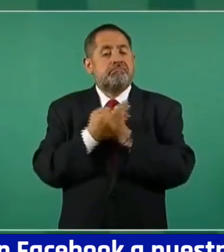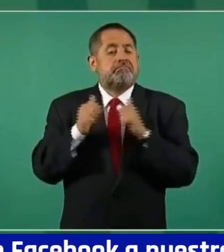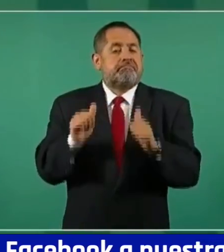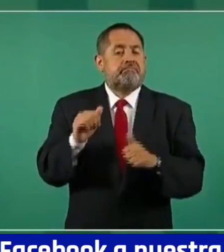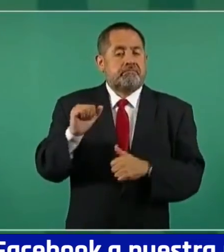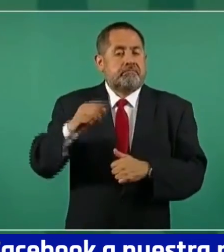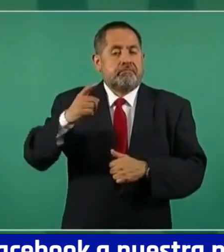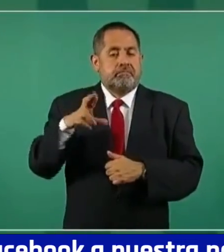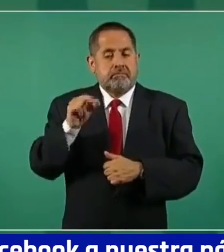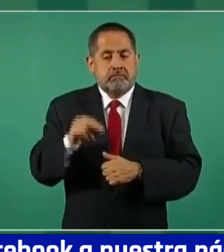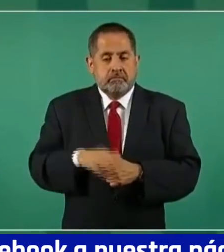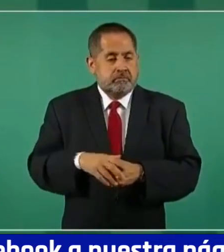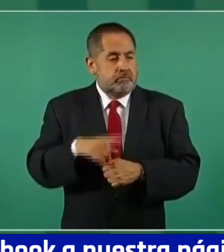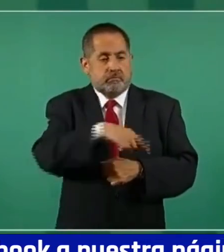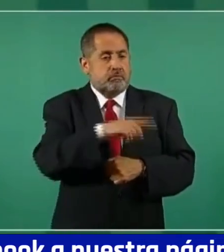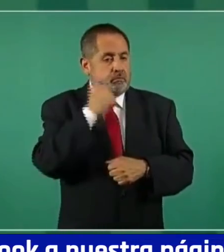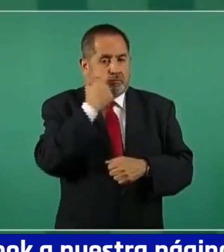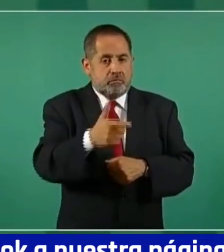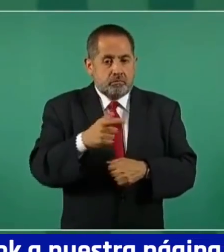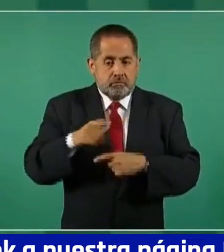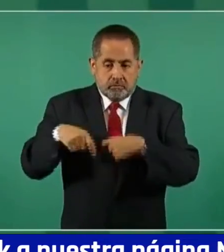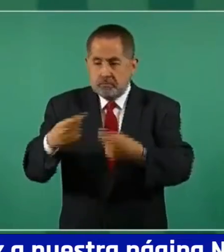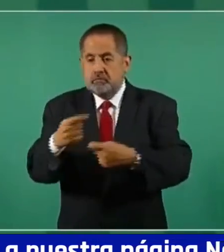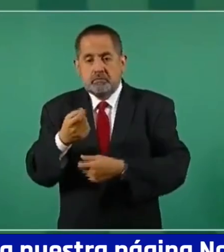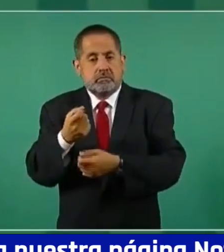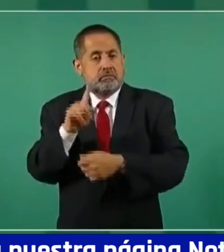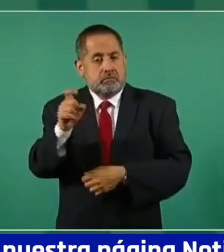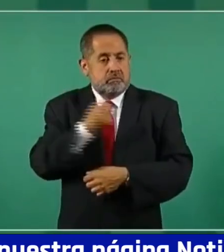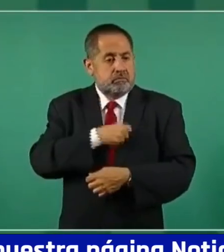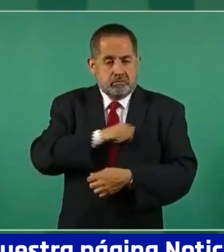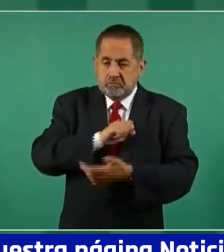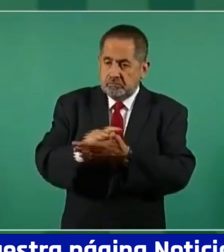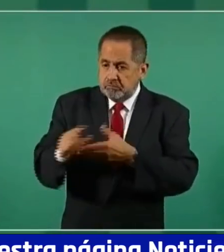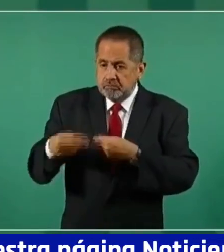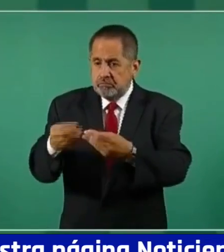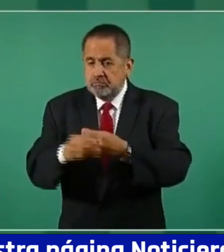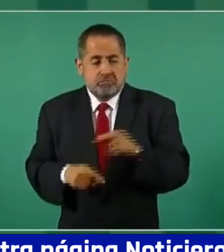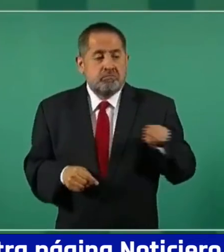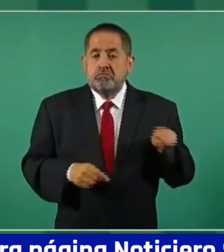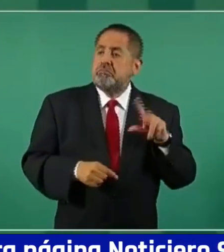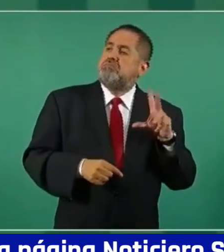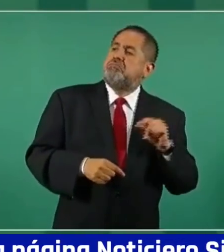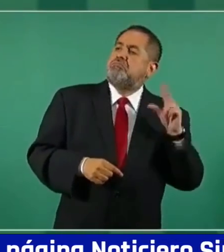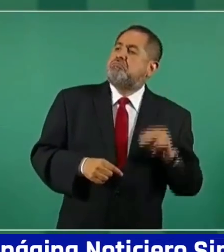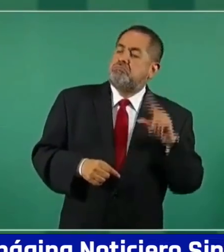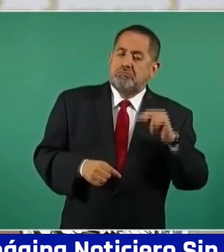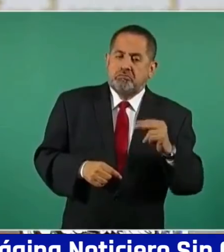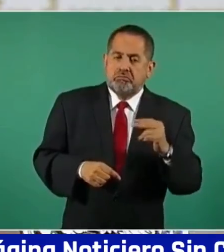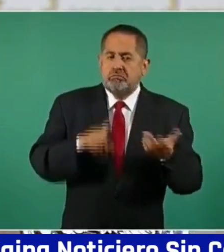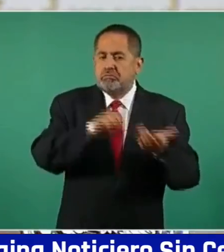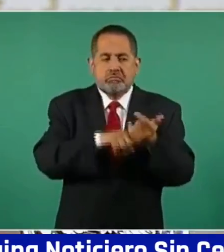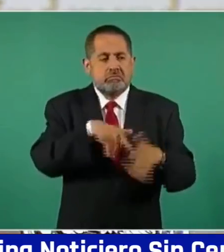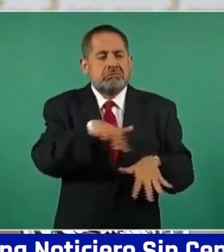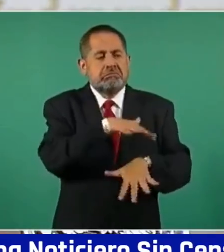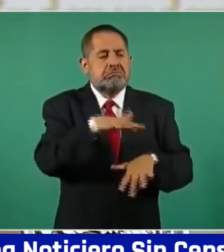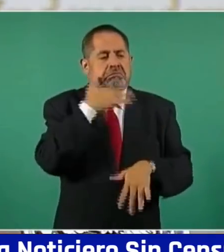para abastecer de agua sana, se están amparando por